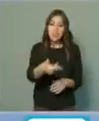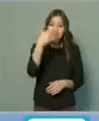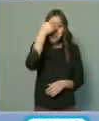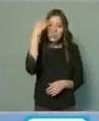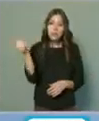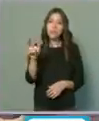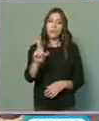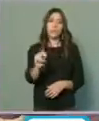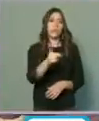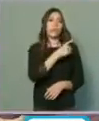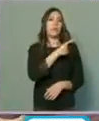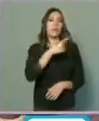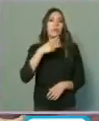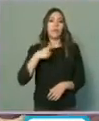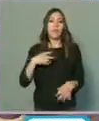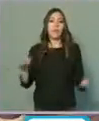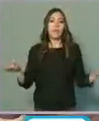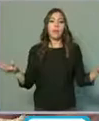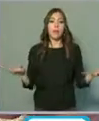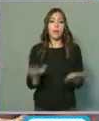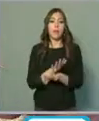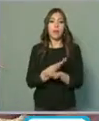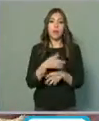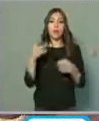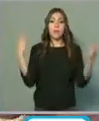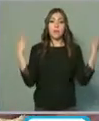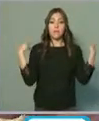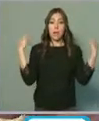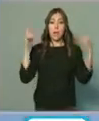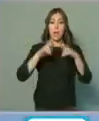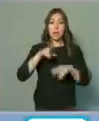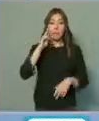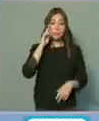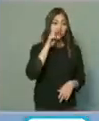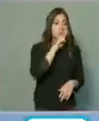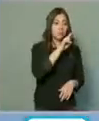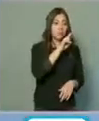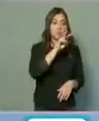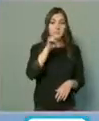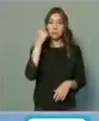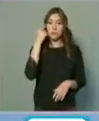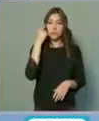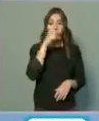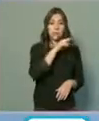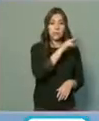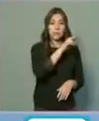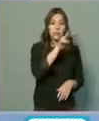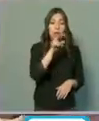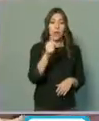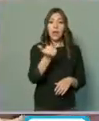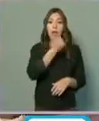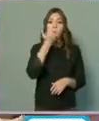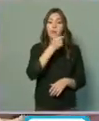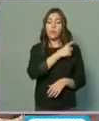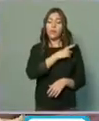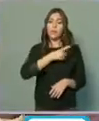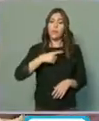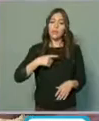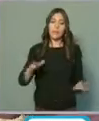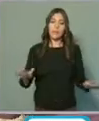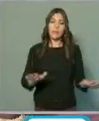tenemos que cambiar. La mirada que tiene el maestro sobre sí mismo y sobre los alumnos. Claro. Oye, pero